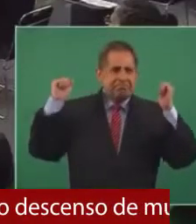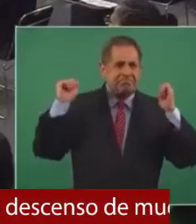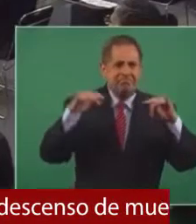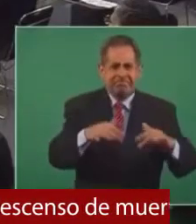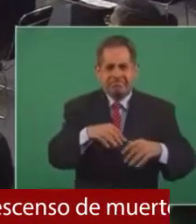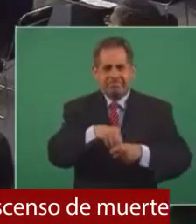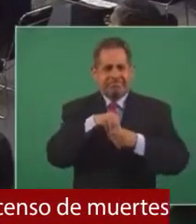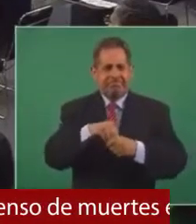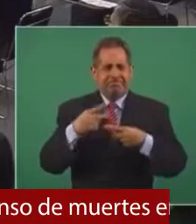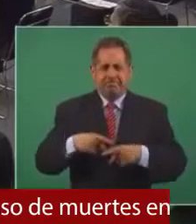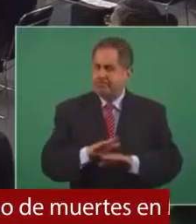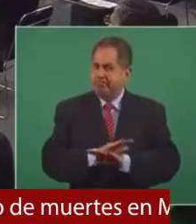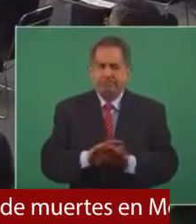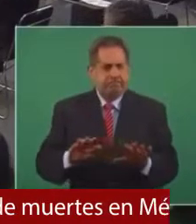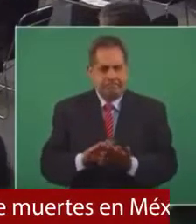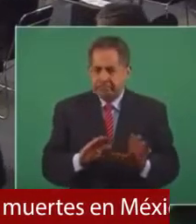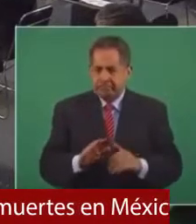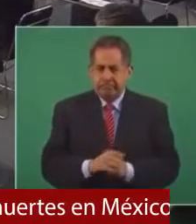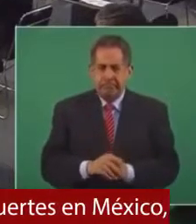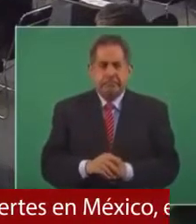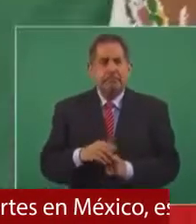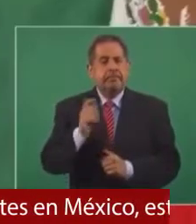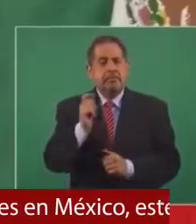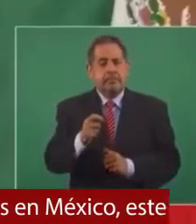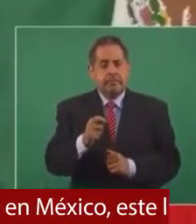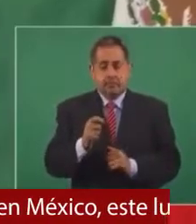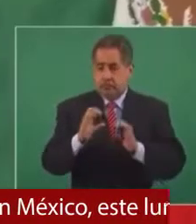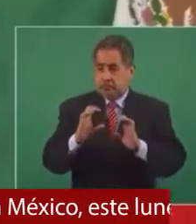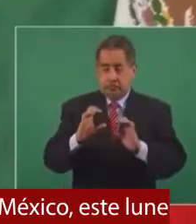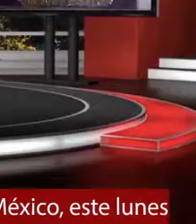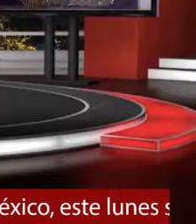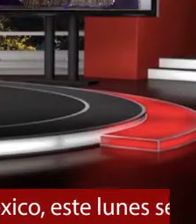el circo pero no para hacerle caso en su labor profesional